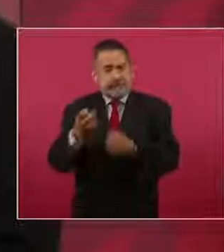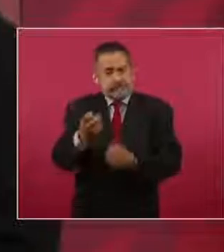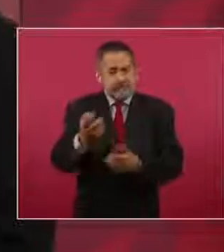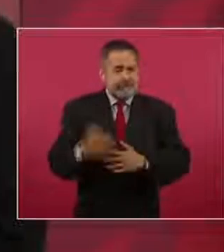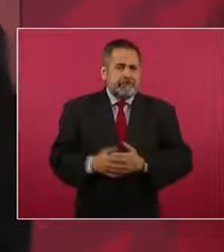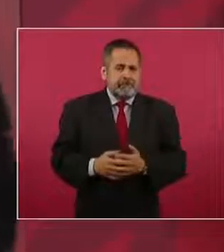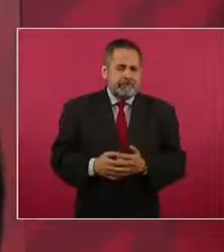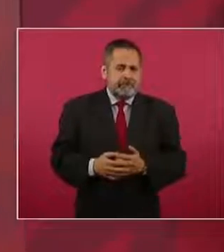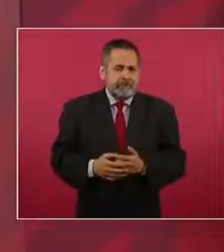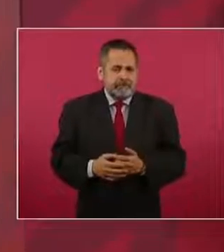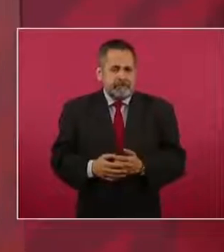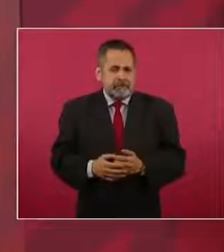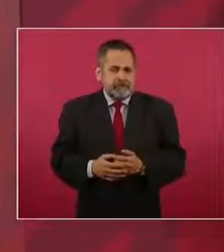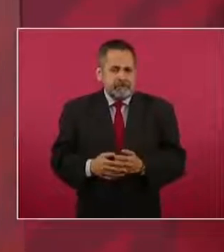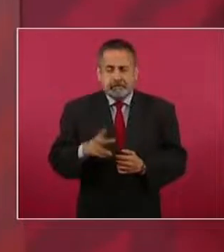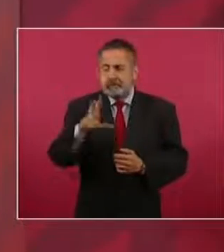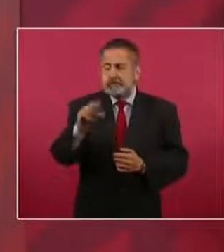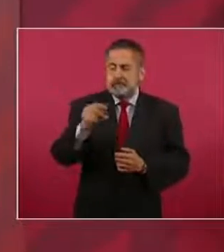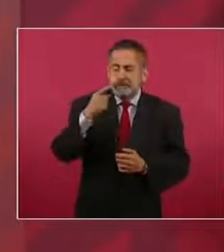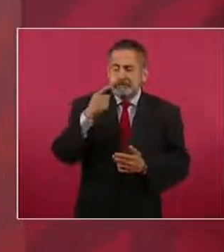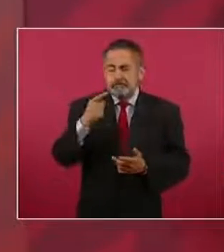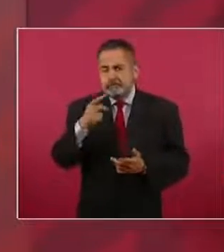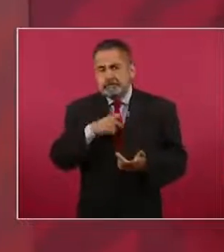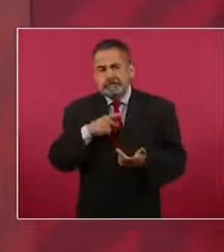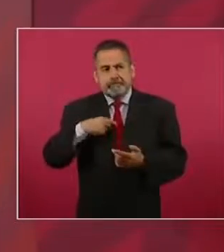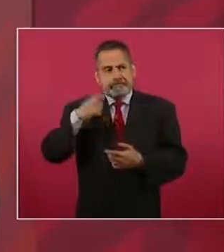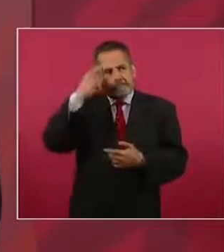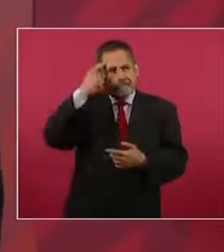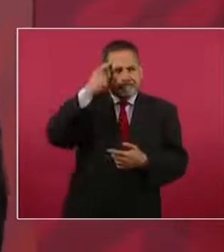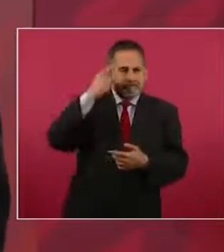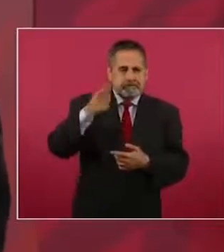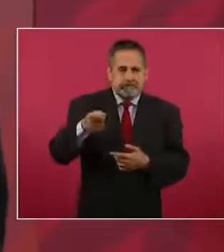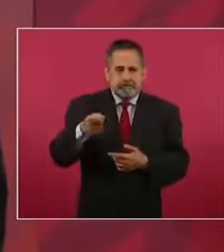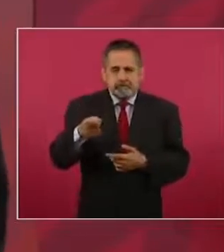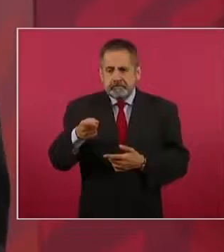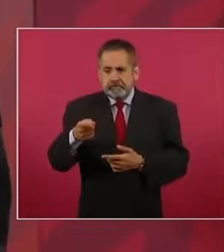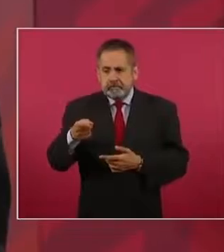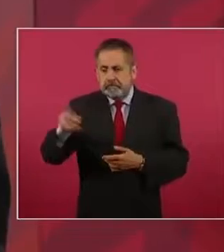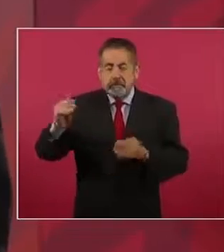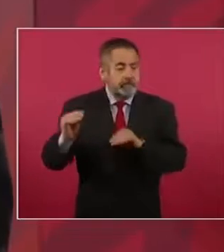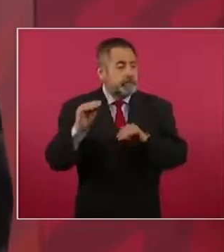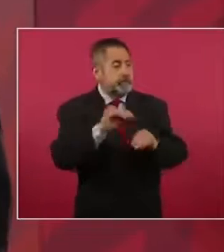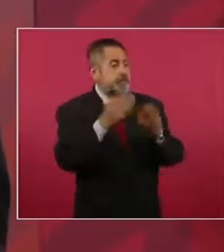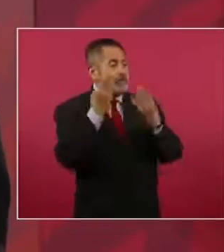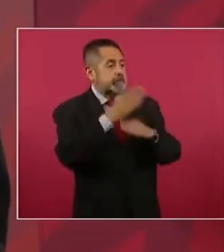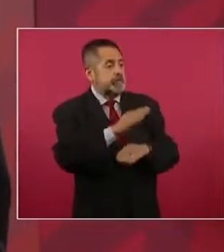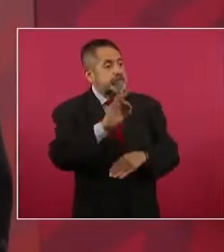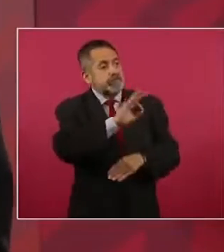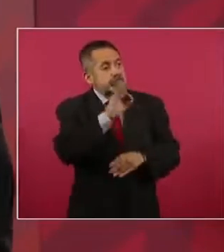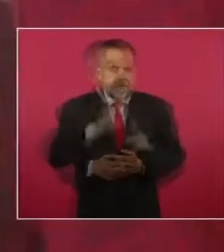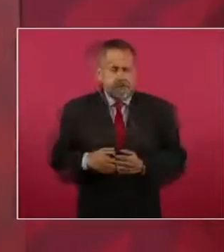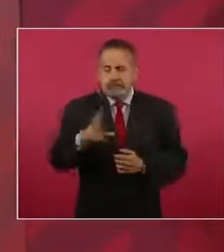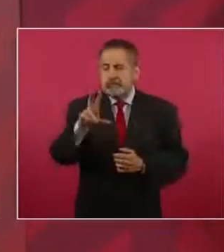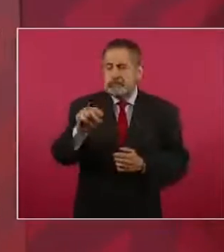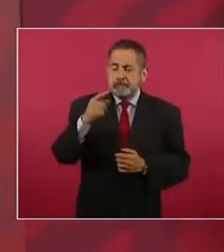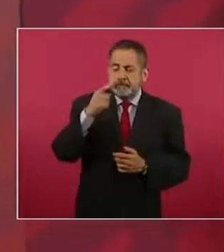no apostar todo al mundo financiero, a la especulación.